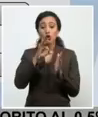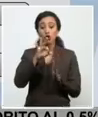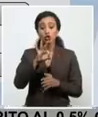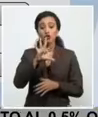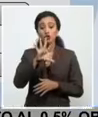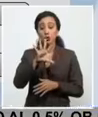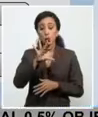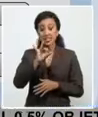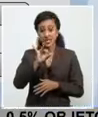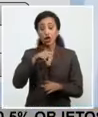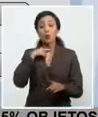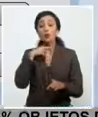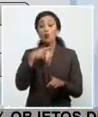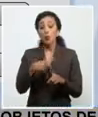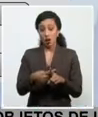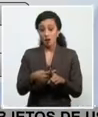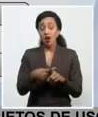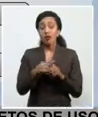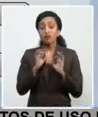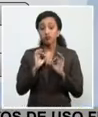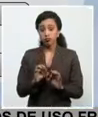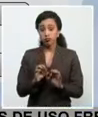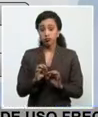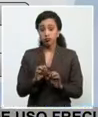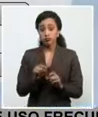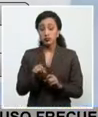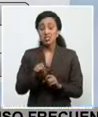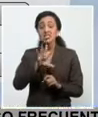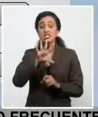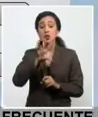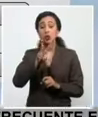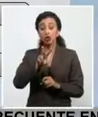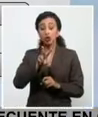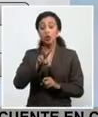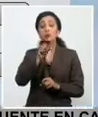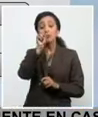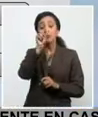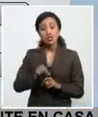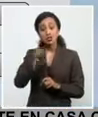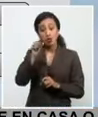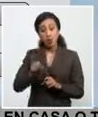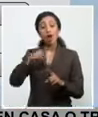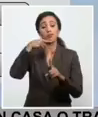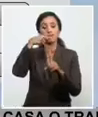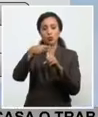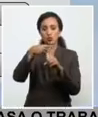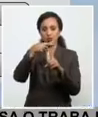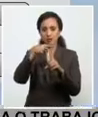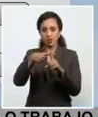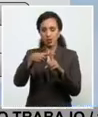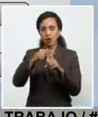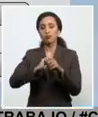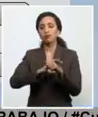1.857 muestras, se diagnosticaron 52 pacientes confirmados con